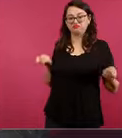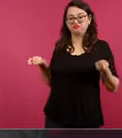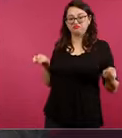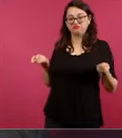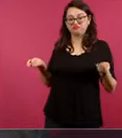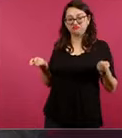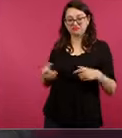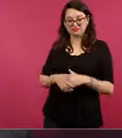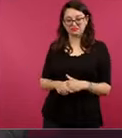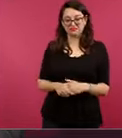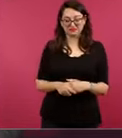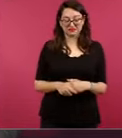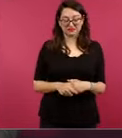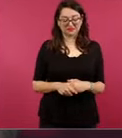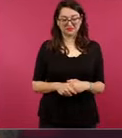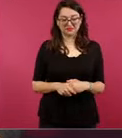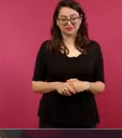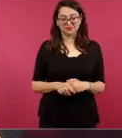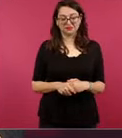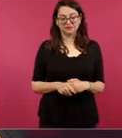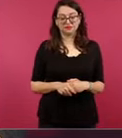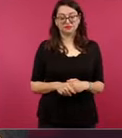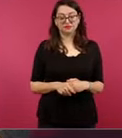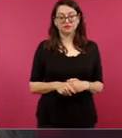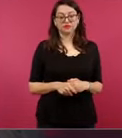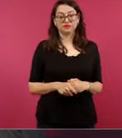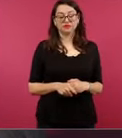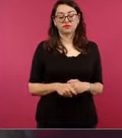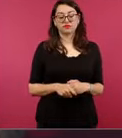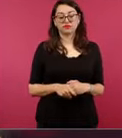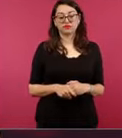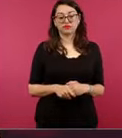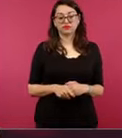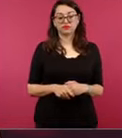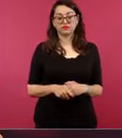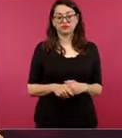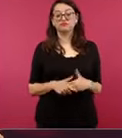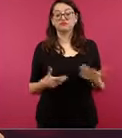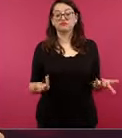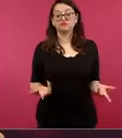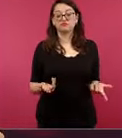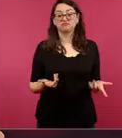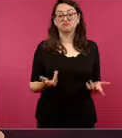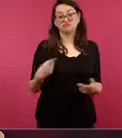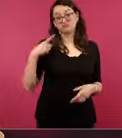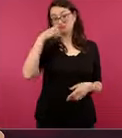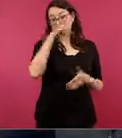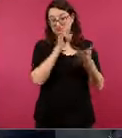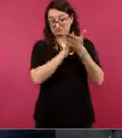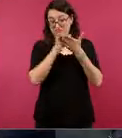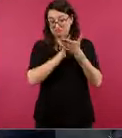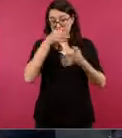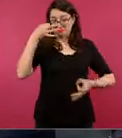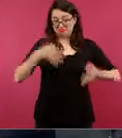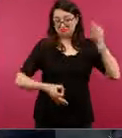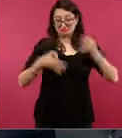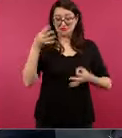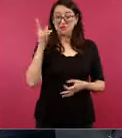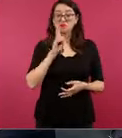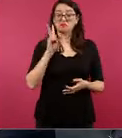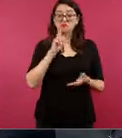Ese diálogo que hay, que cuenta un testigo de García Luna en Nueva York,